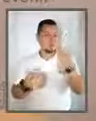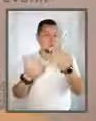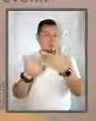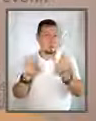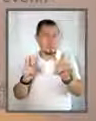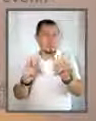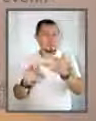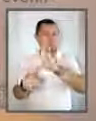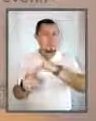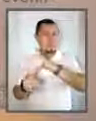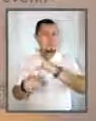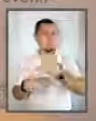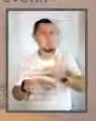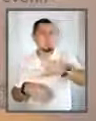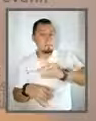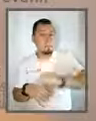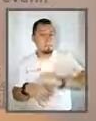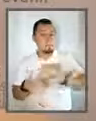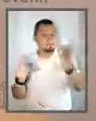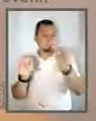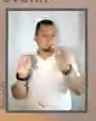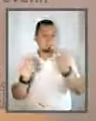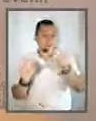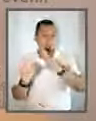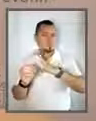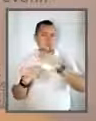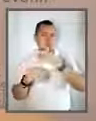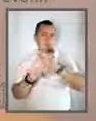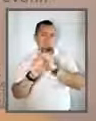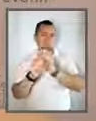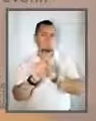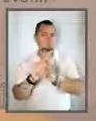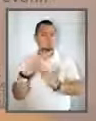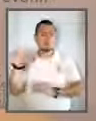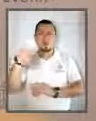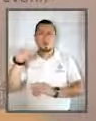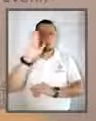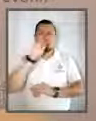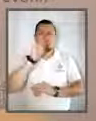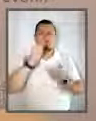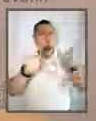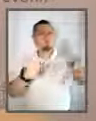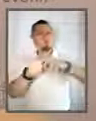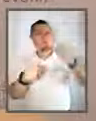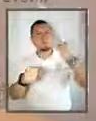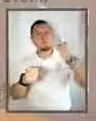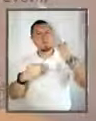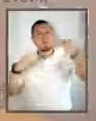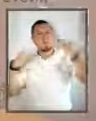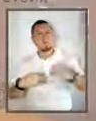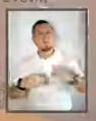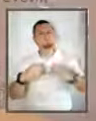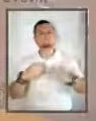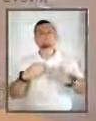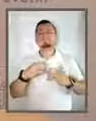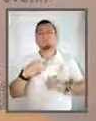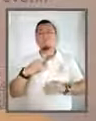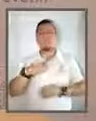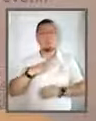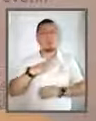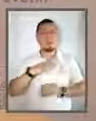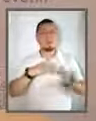del INDRE para la realización de las pruebas de COVID, por lo cual instruí de inmediato que se llevara a cabo